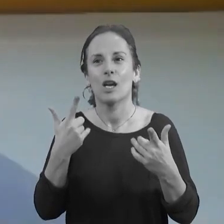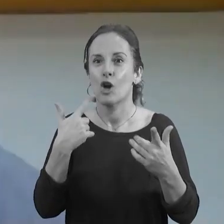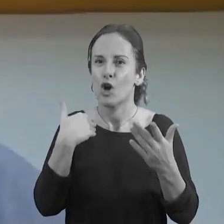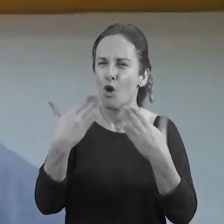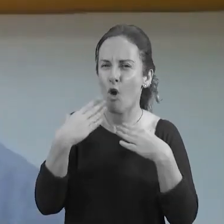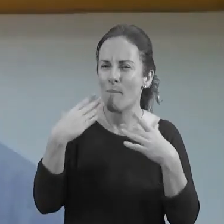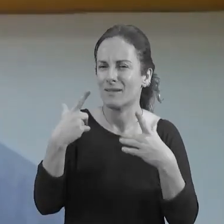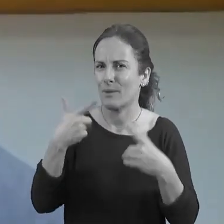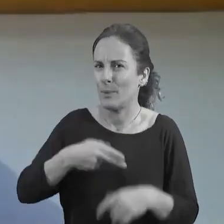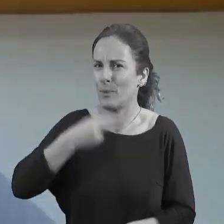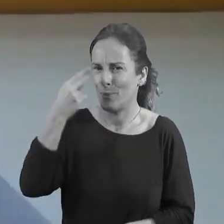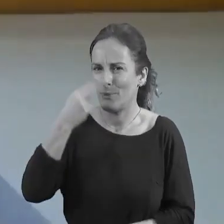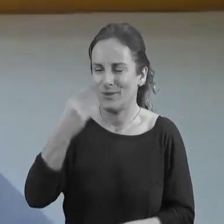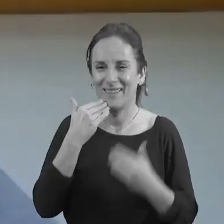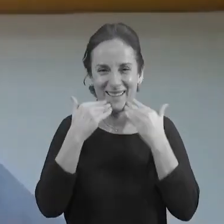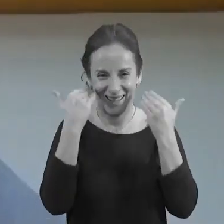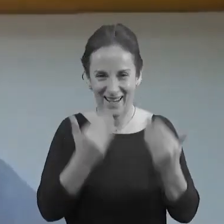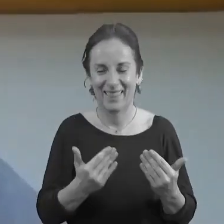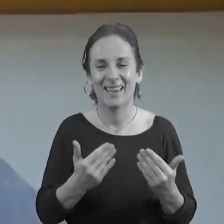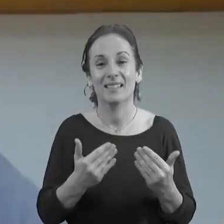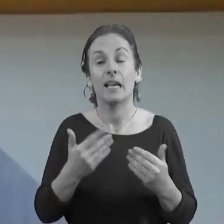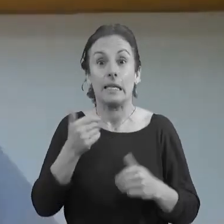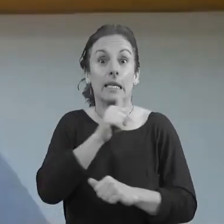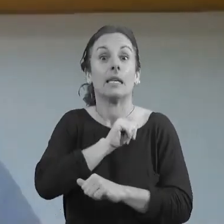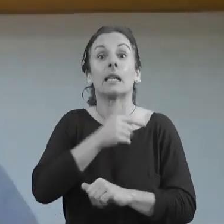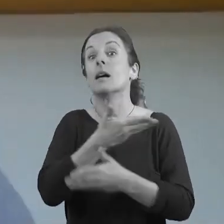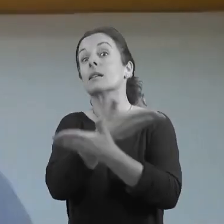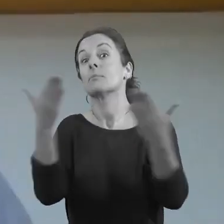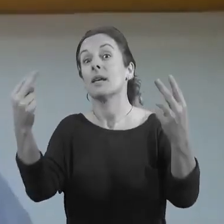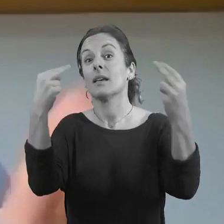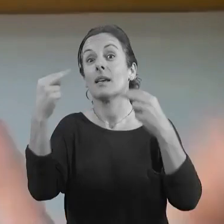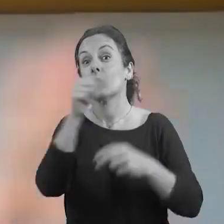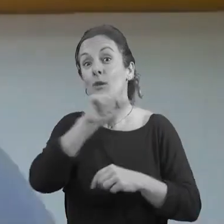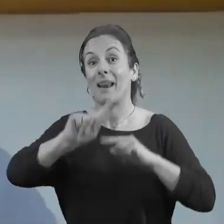muy interesantes y os espero la semana que viene